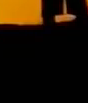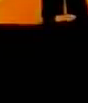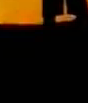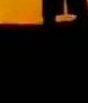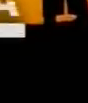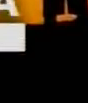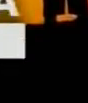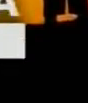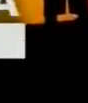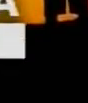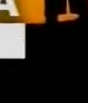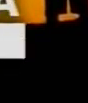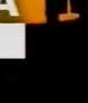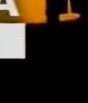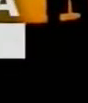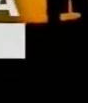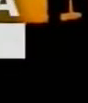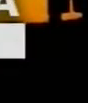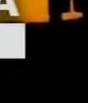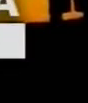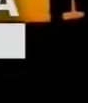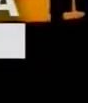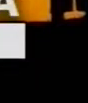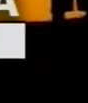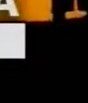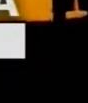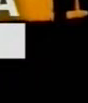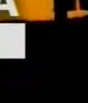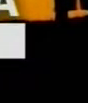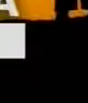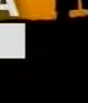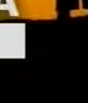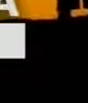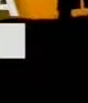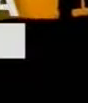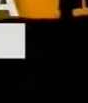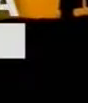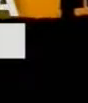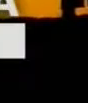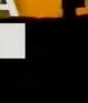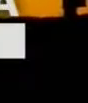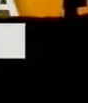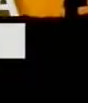Juntos, con fuerza, con esperanza.